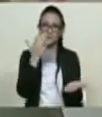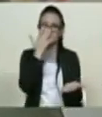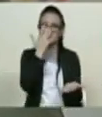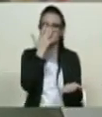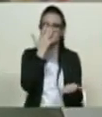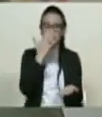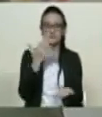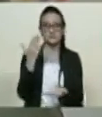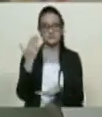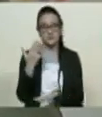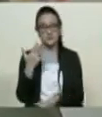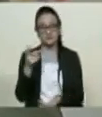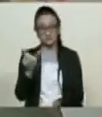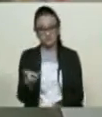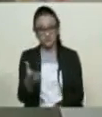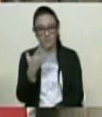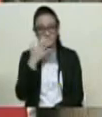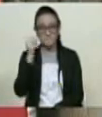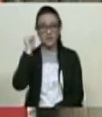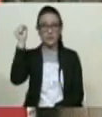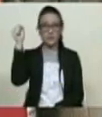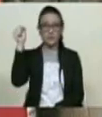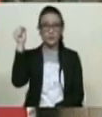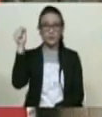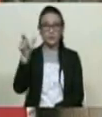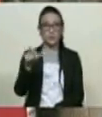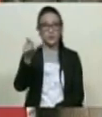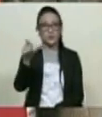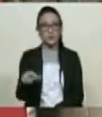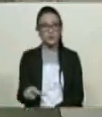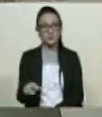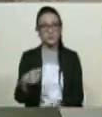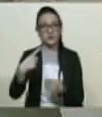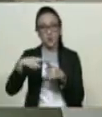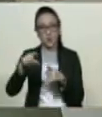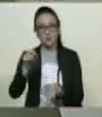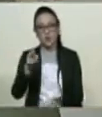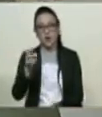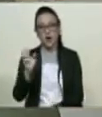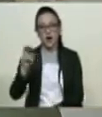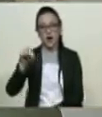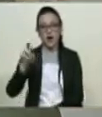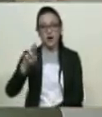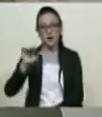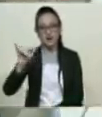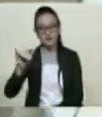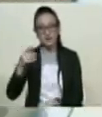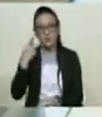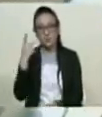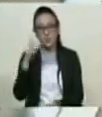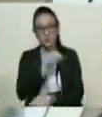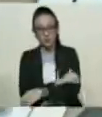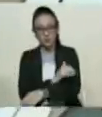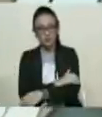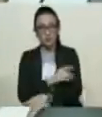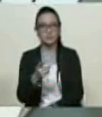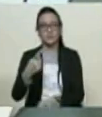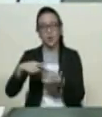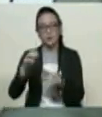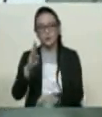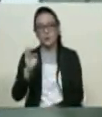candidato Nicolás Maduro Moros, al candidato Henry Falcón, al candidato Pertucci